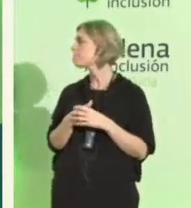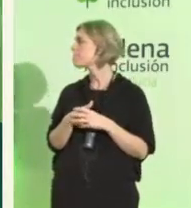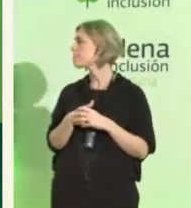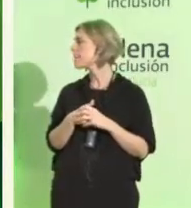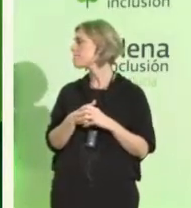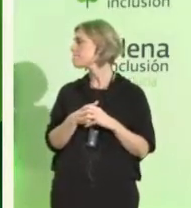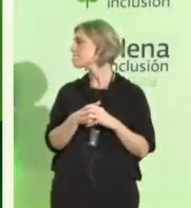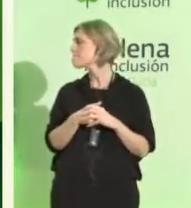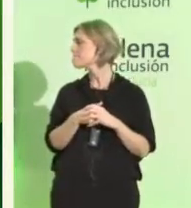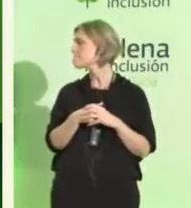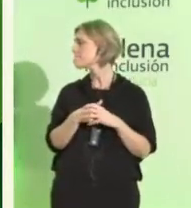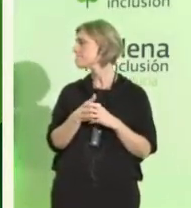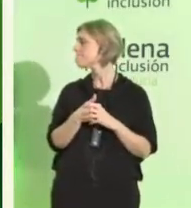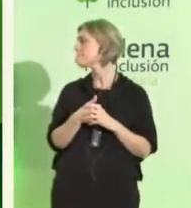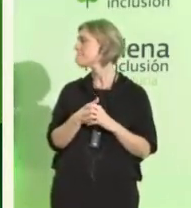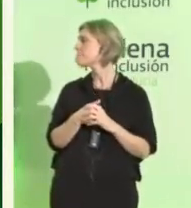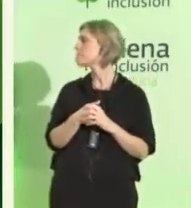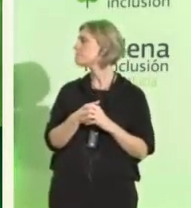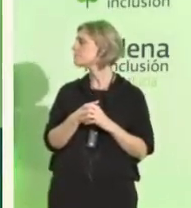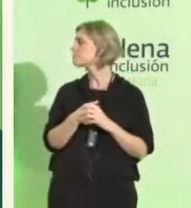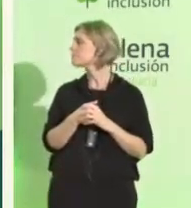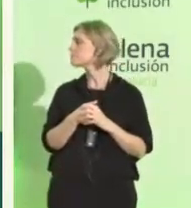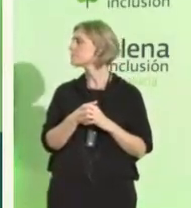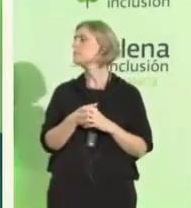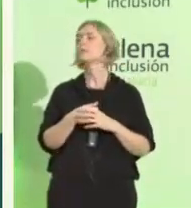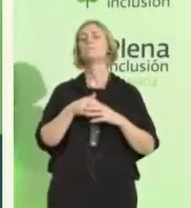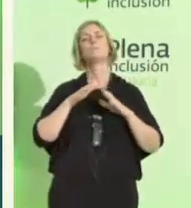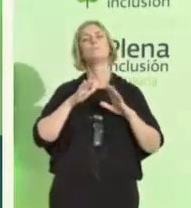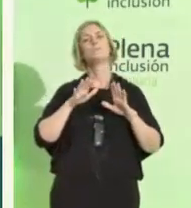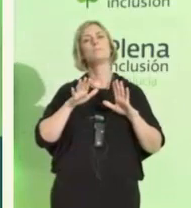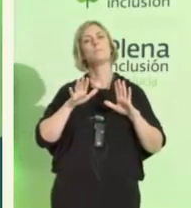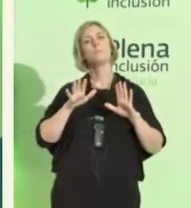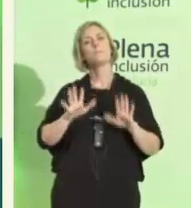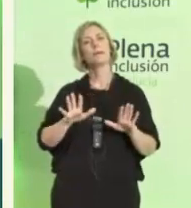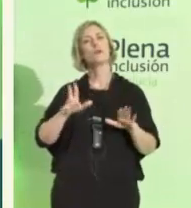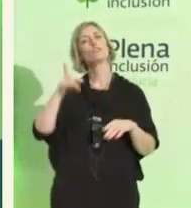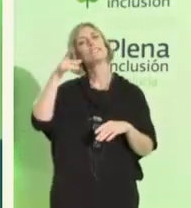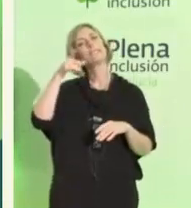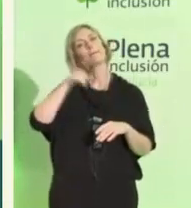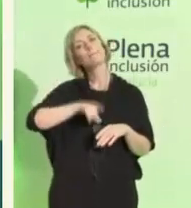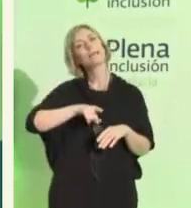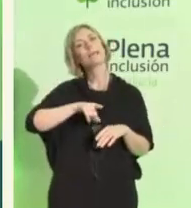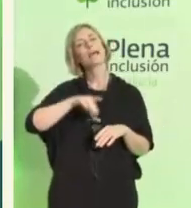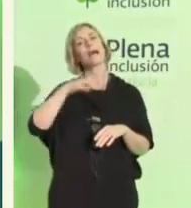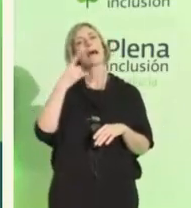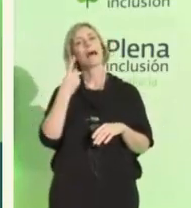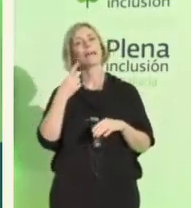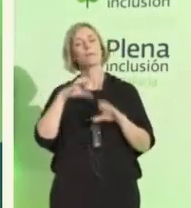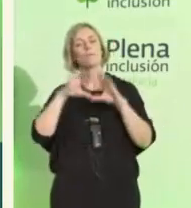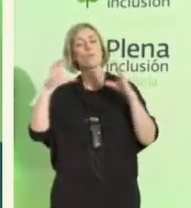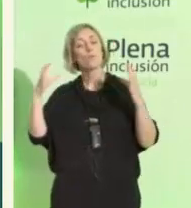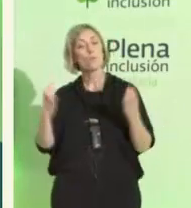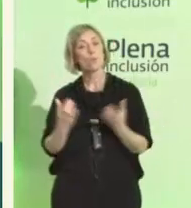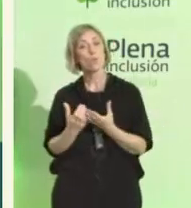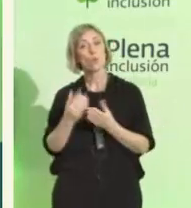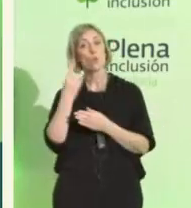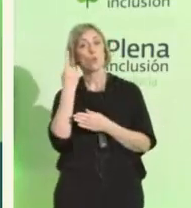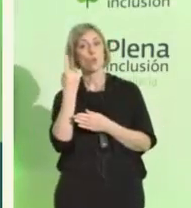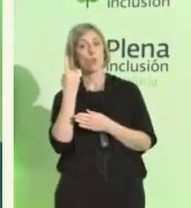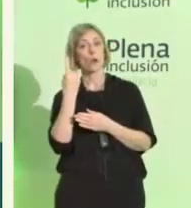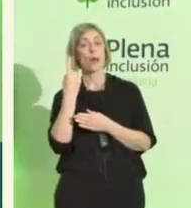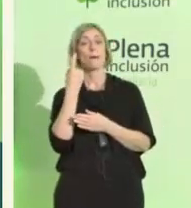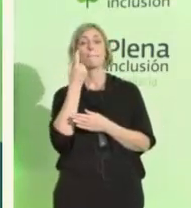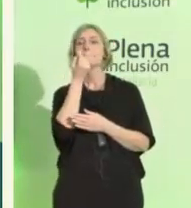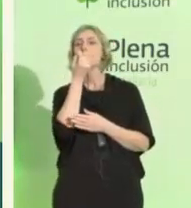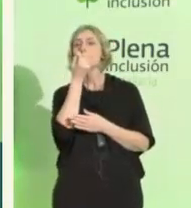hay diferentes cosas sino también hay un pequeño cosa en el mundo las personas